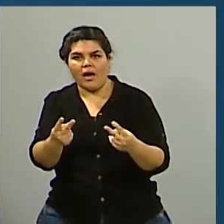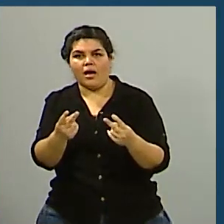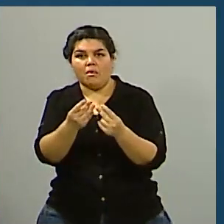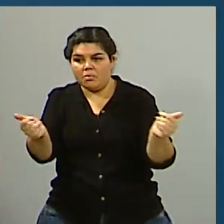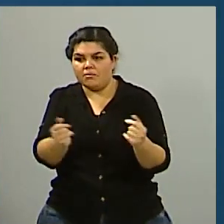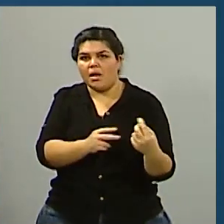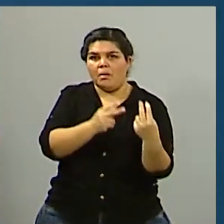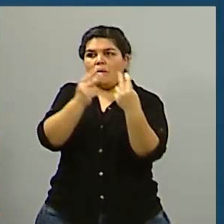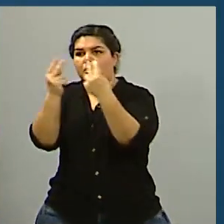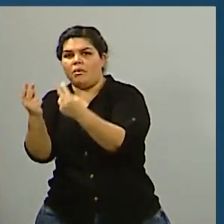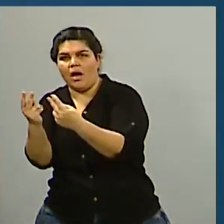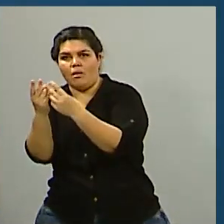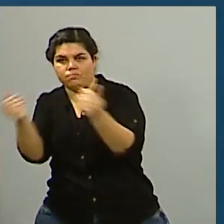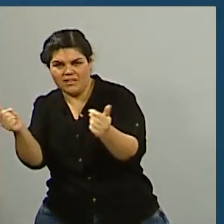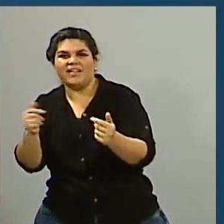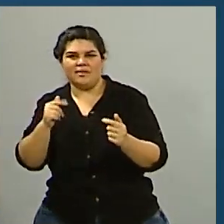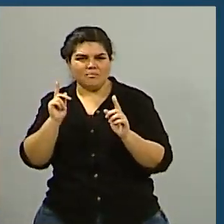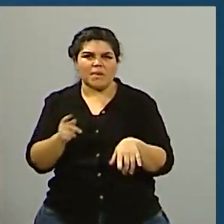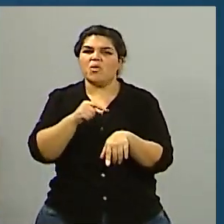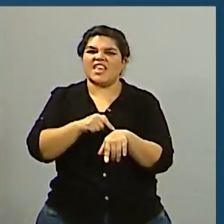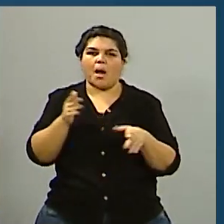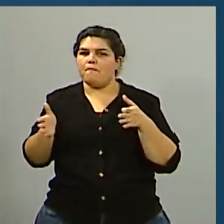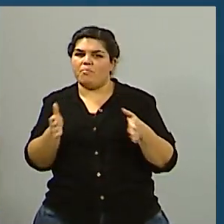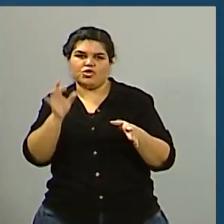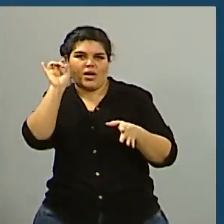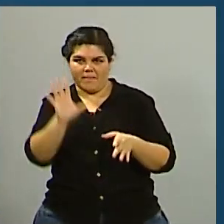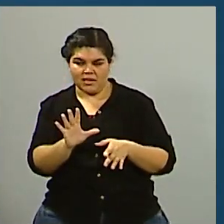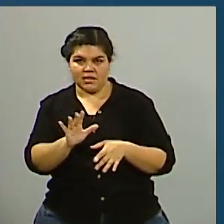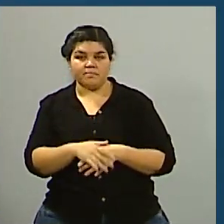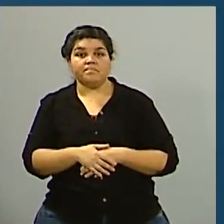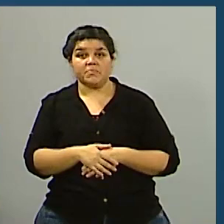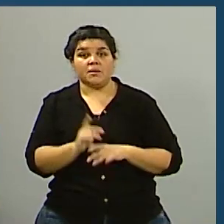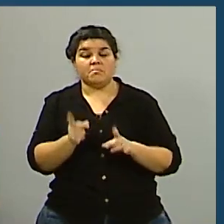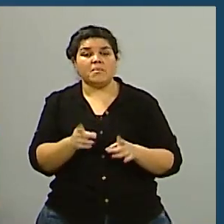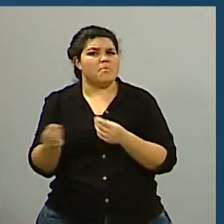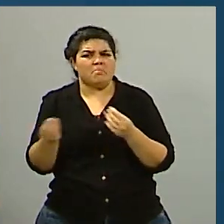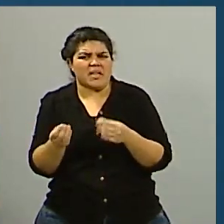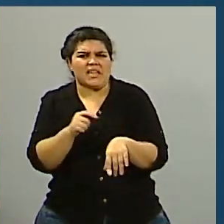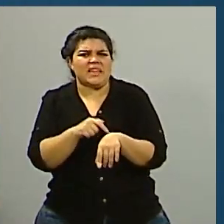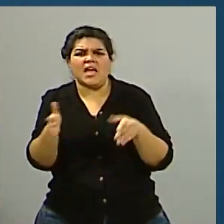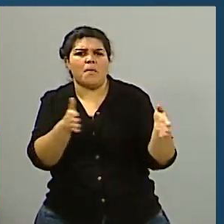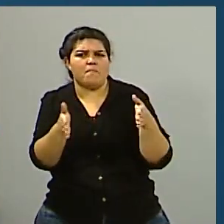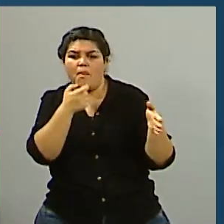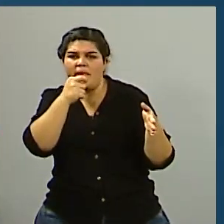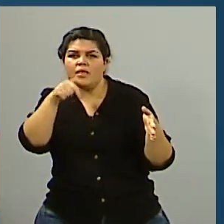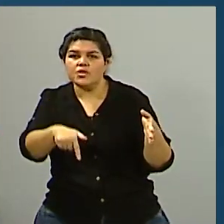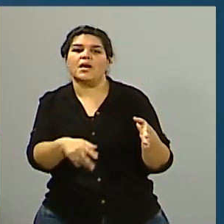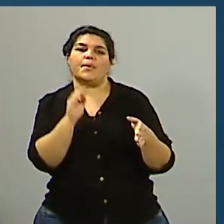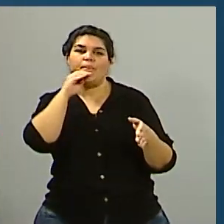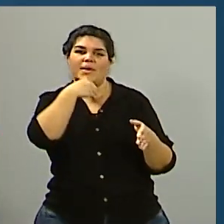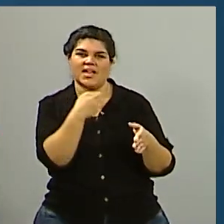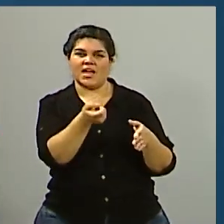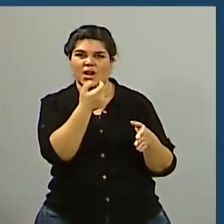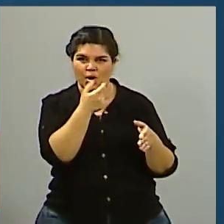que estaba cubierto para el sector vitivinícola, vamos a hablar. Claro. Estaba cubierto, sobre todo por las personas oriundas